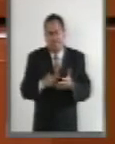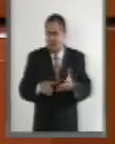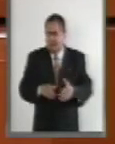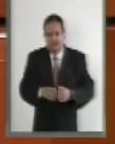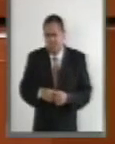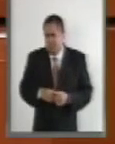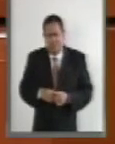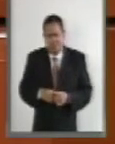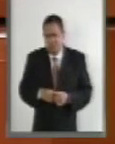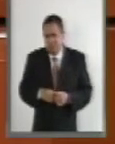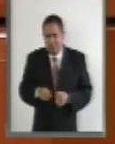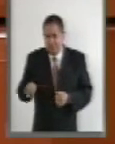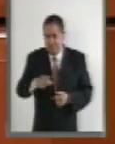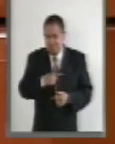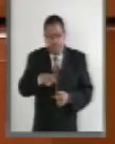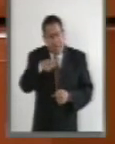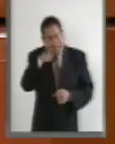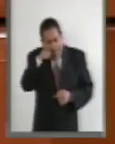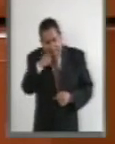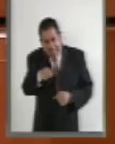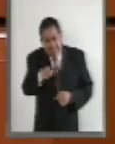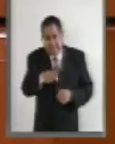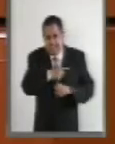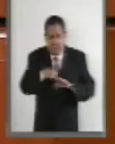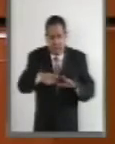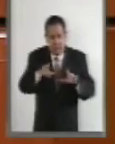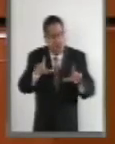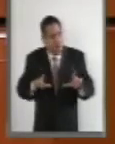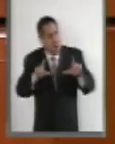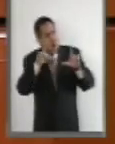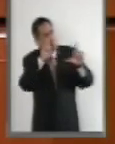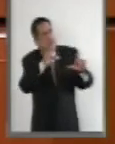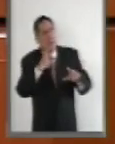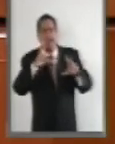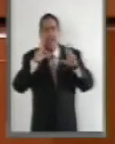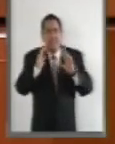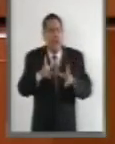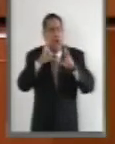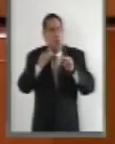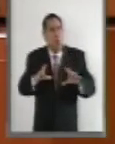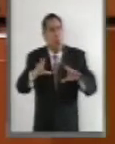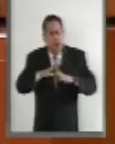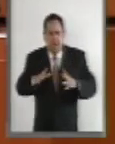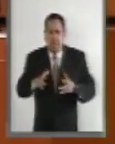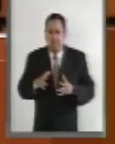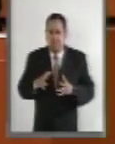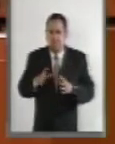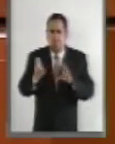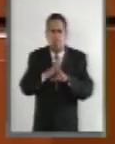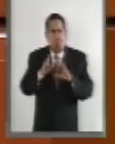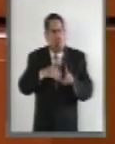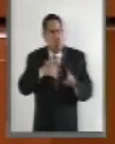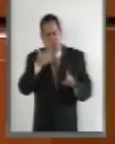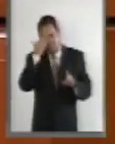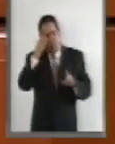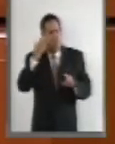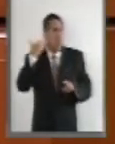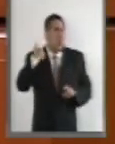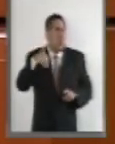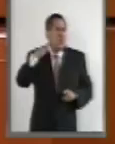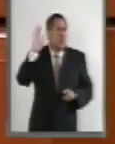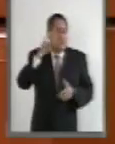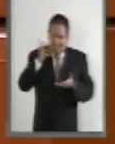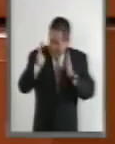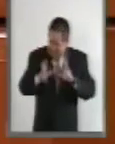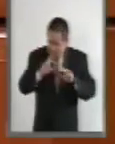debería de ser una fotografía de museo, algo como un fenómeno que ocurrió en algún momento en